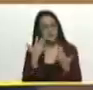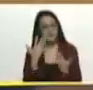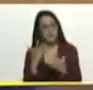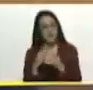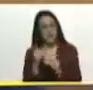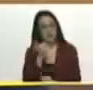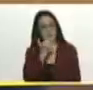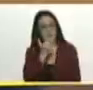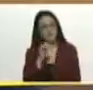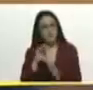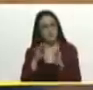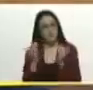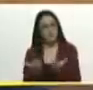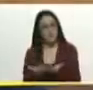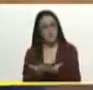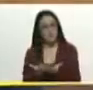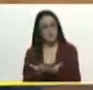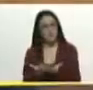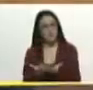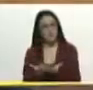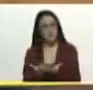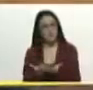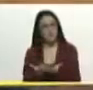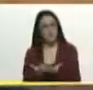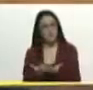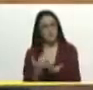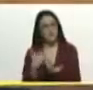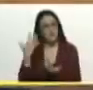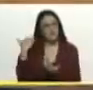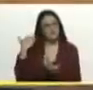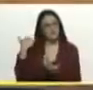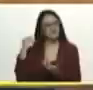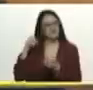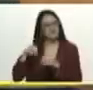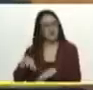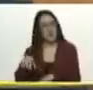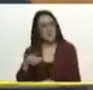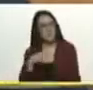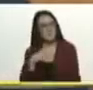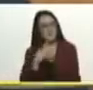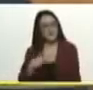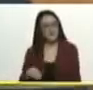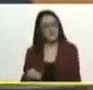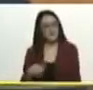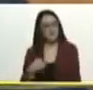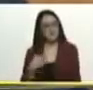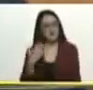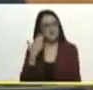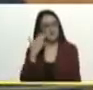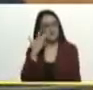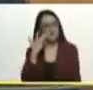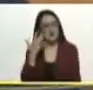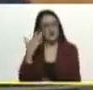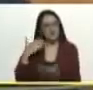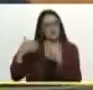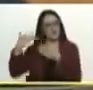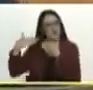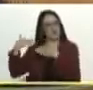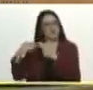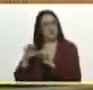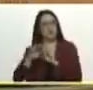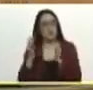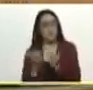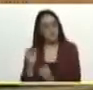en el mundo después de que yo dejé la presidencia, yo solo he visto retrocesos en el mundo.